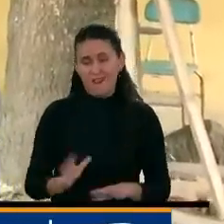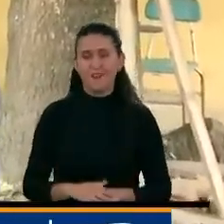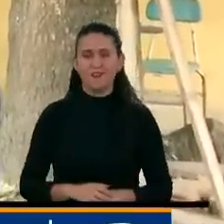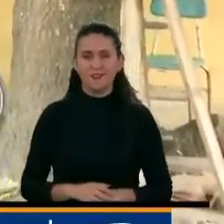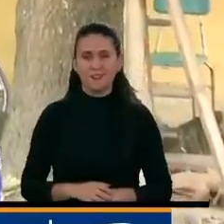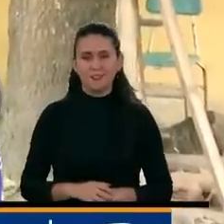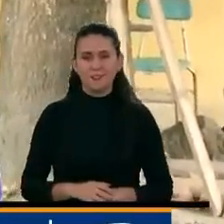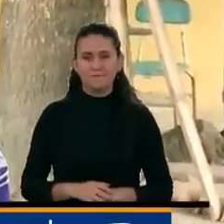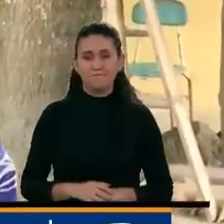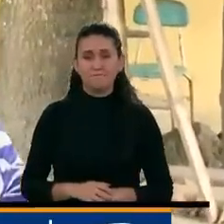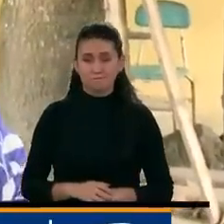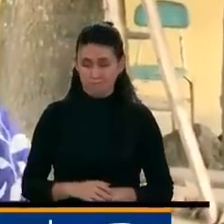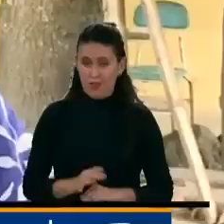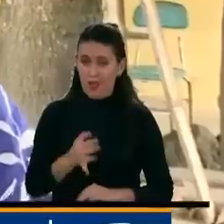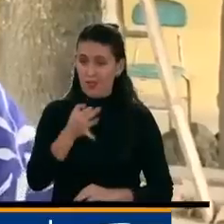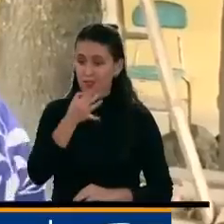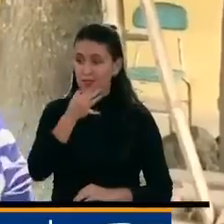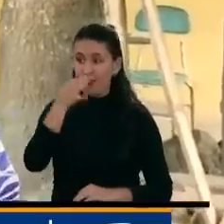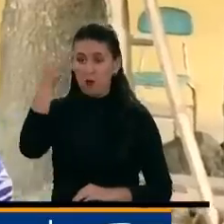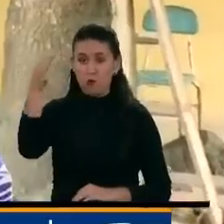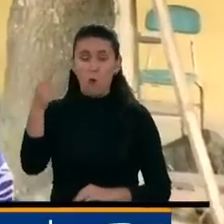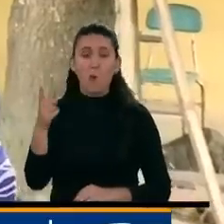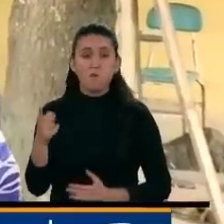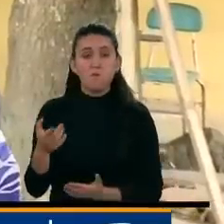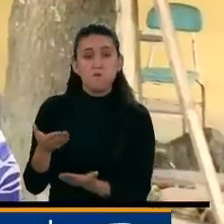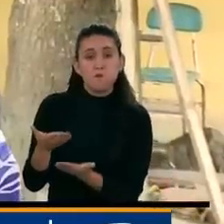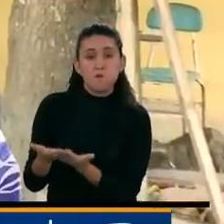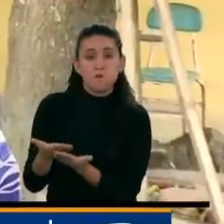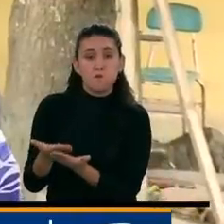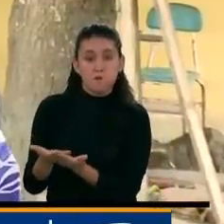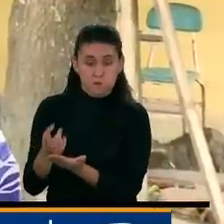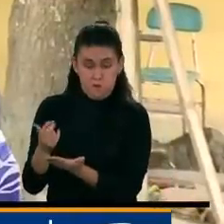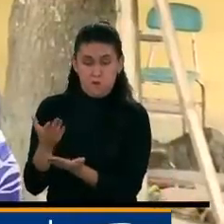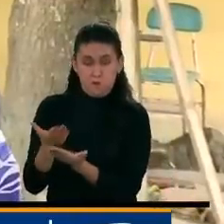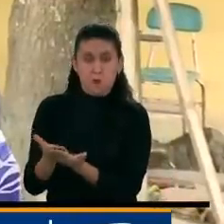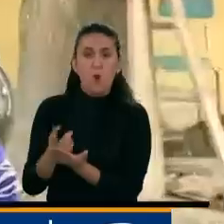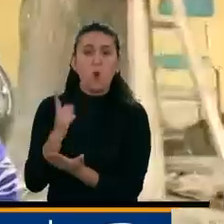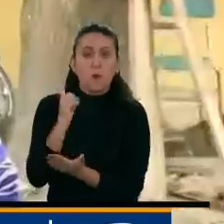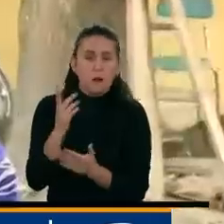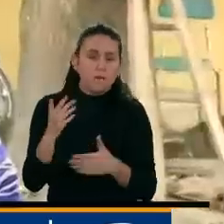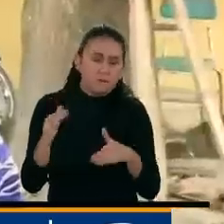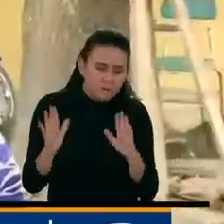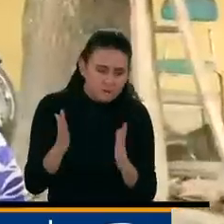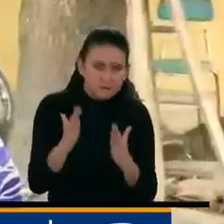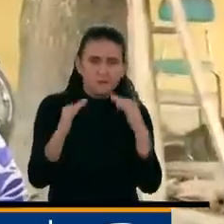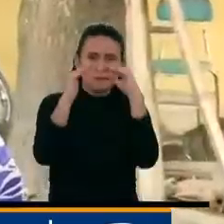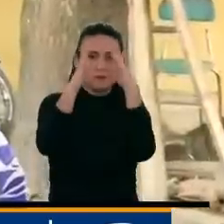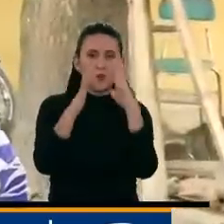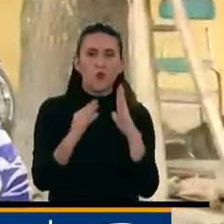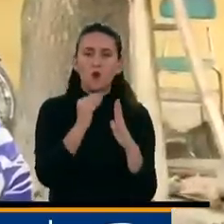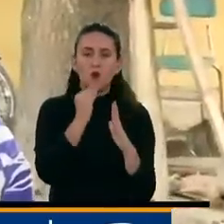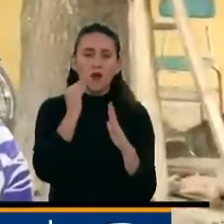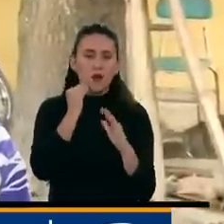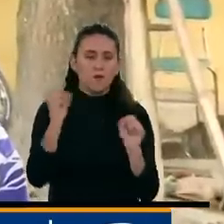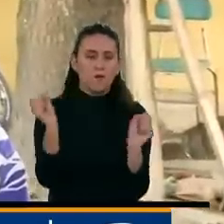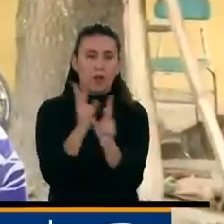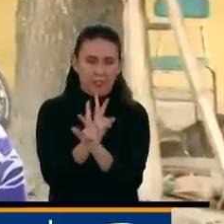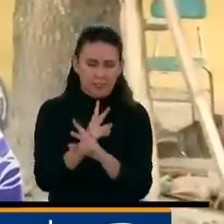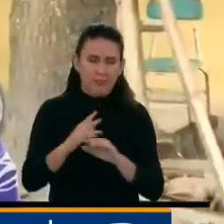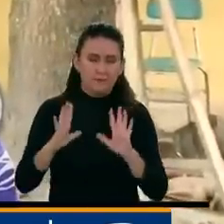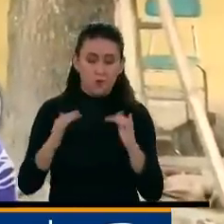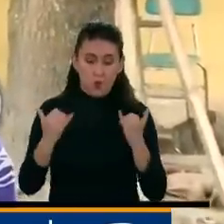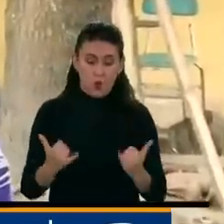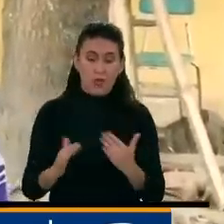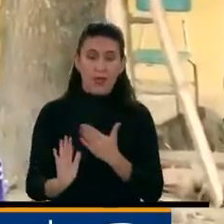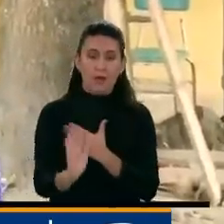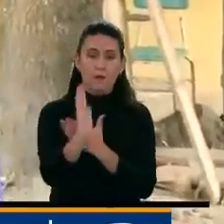hubo denuncia respecto a situaciones de presunta violencia intrafamiliar Y pues el día de hoy la